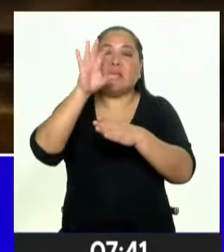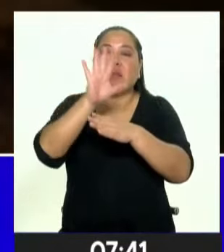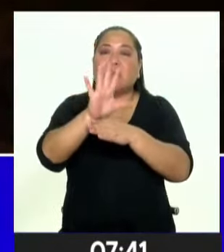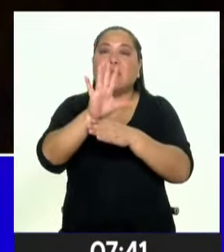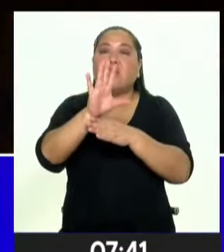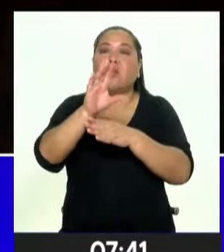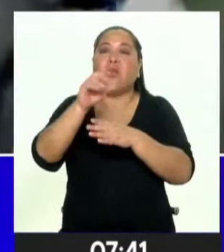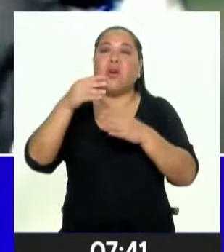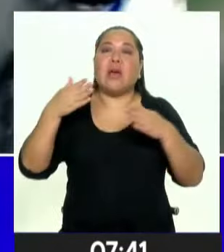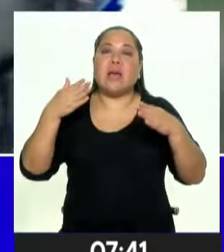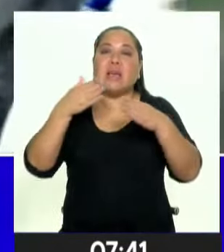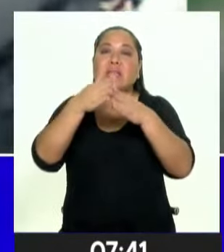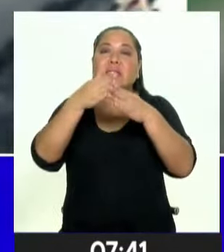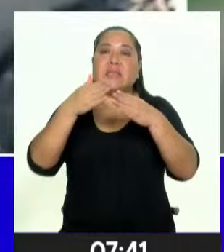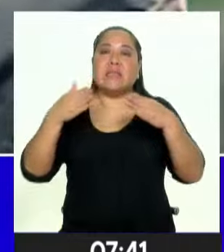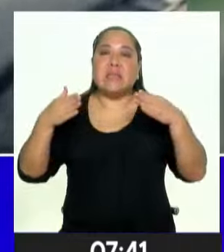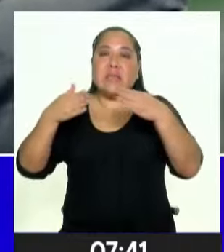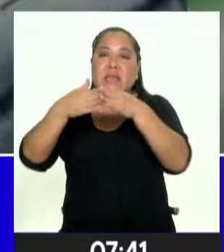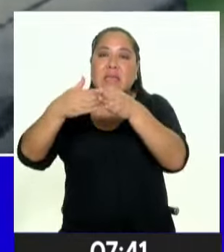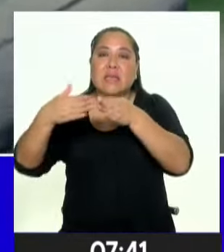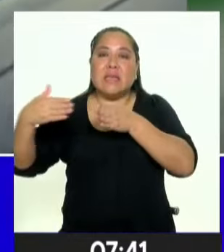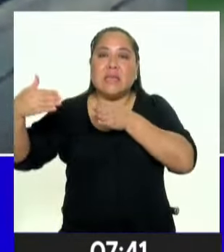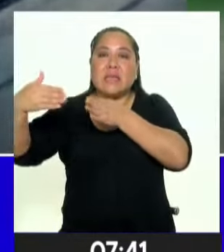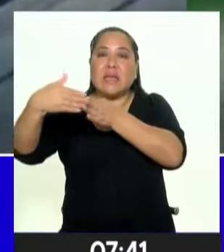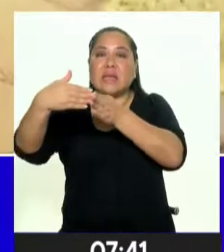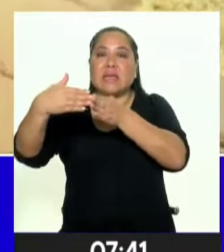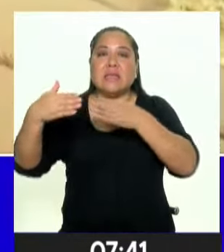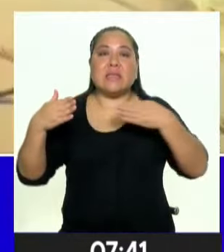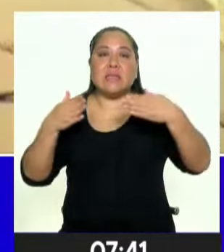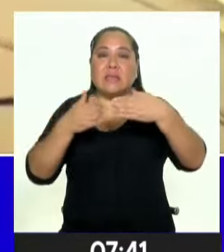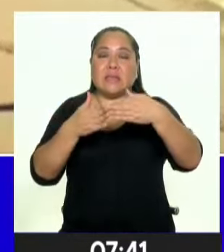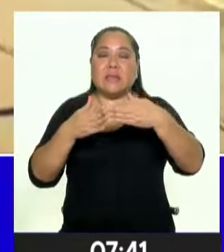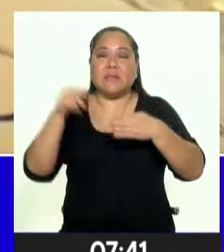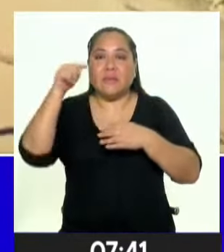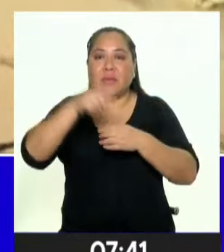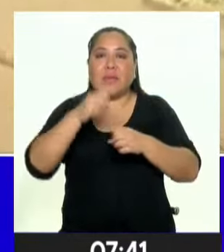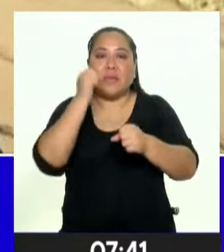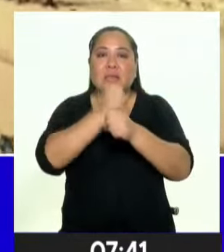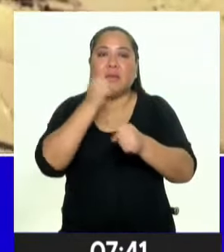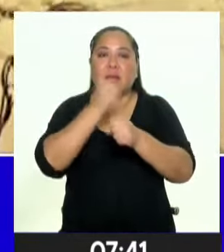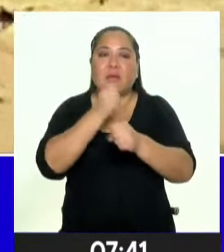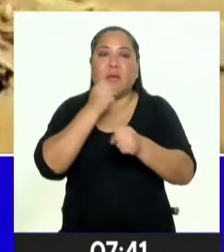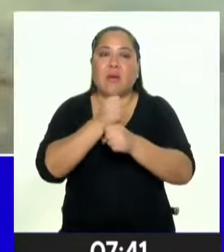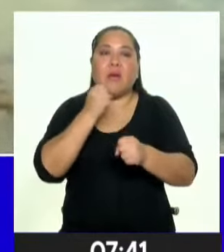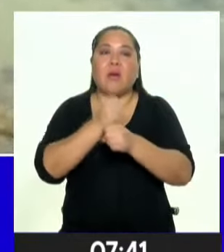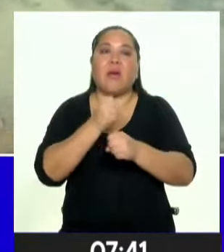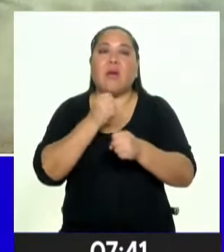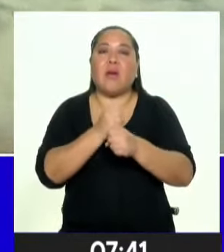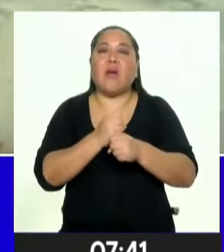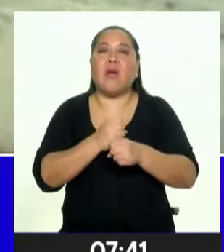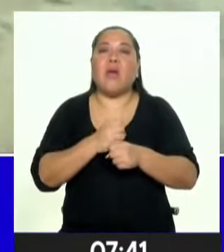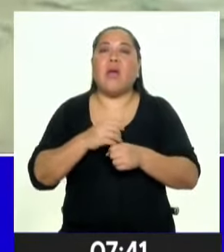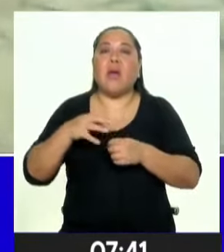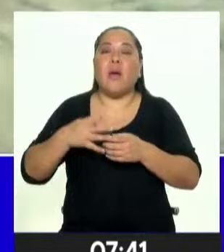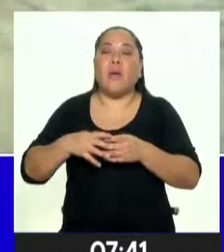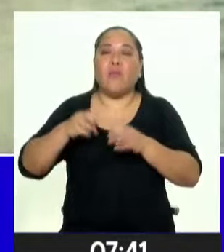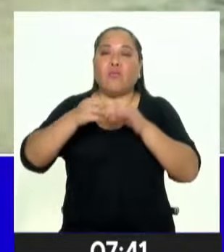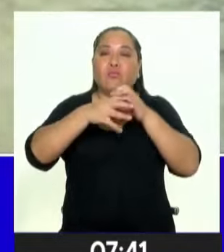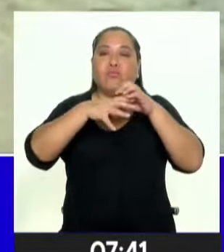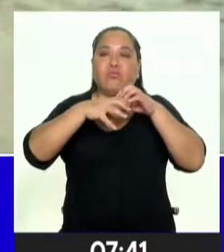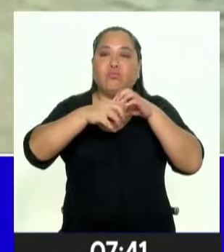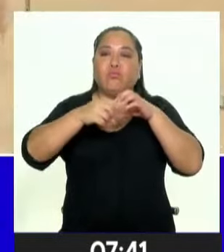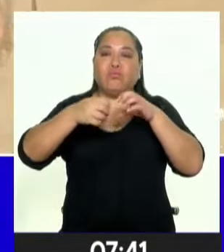a diferentes zonas estamos trabajando en potenciar las bombas de drenaje pluvial